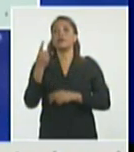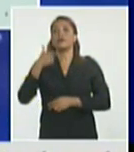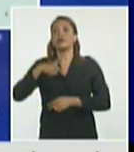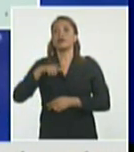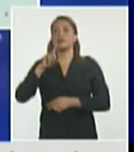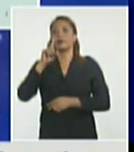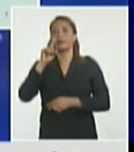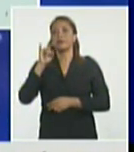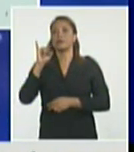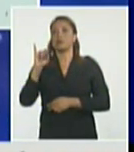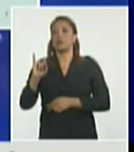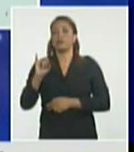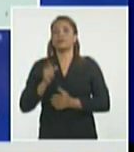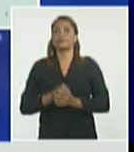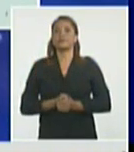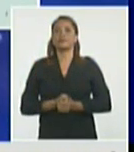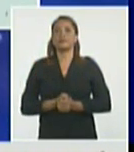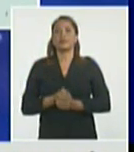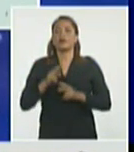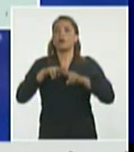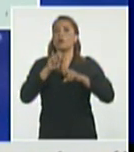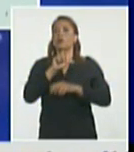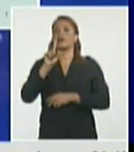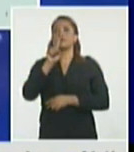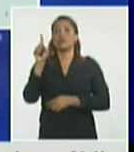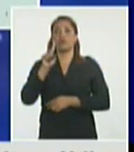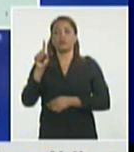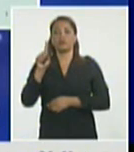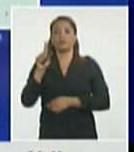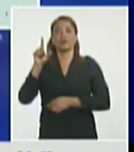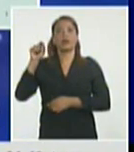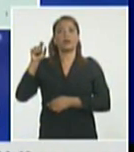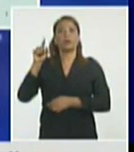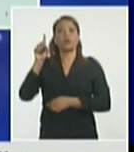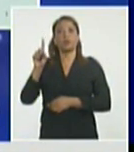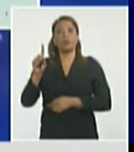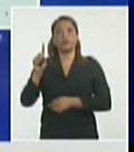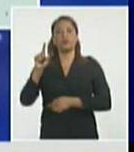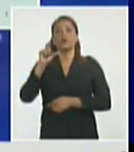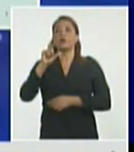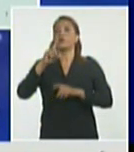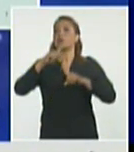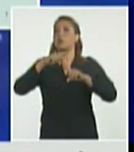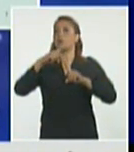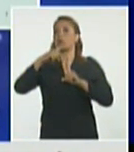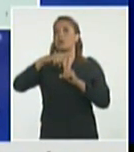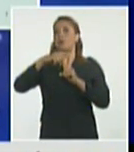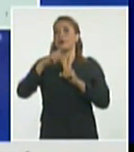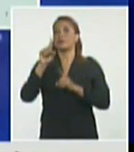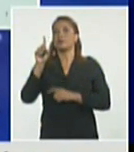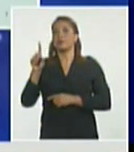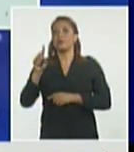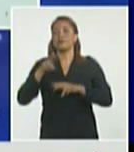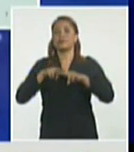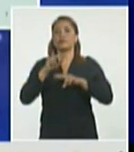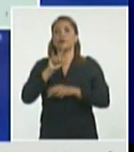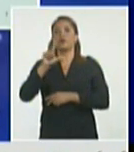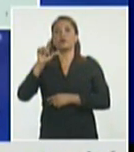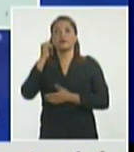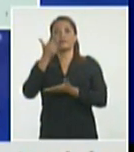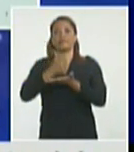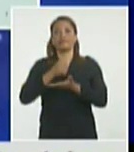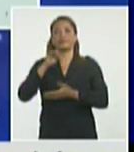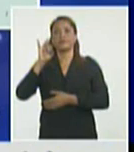Holguín, 11 casos importados. Ahí lo tienen. 7 del municipio de Holguín, 1 de Cacocún,